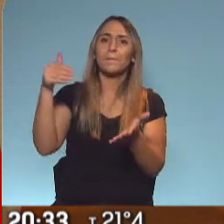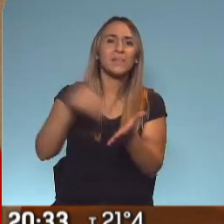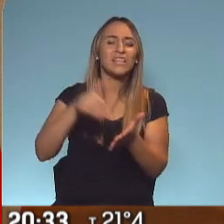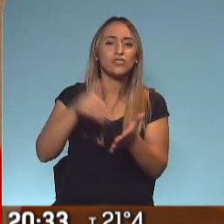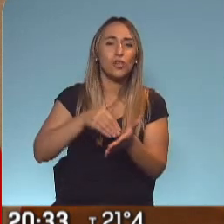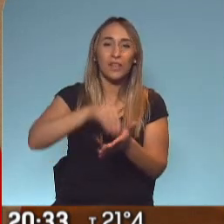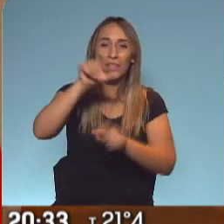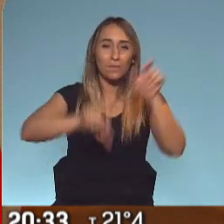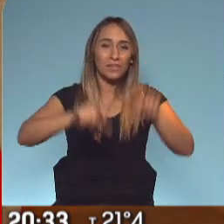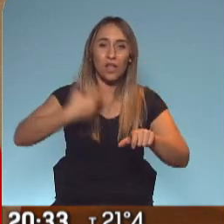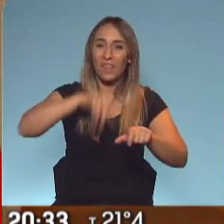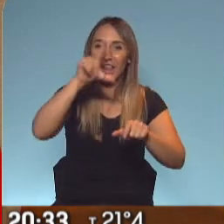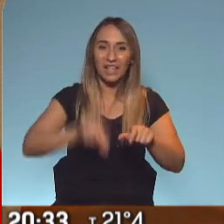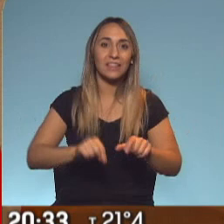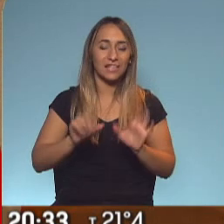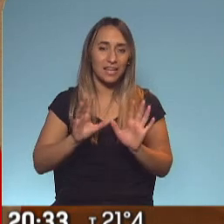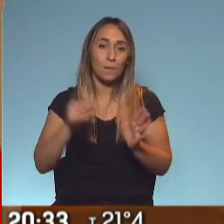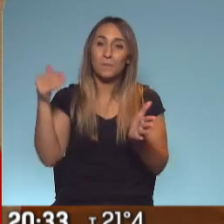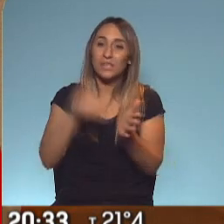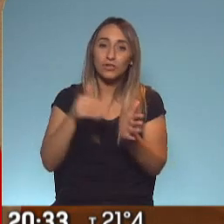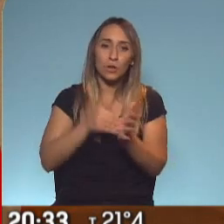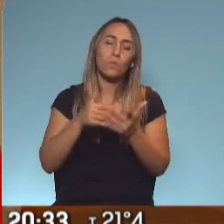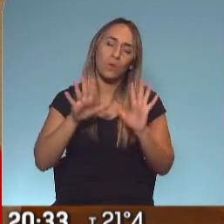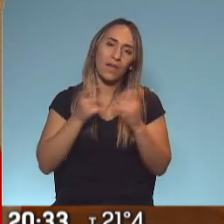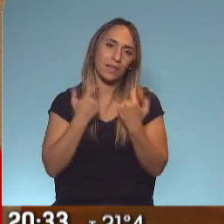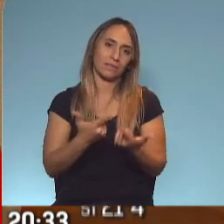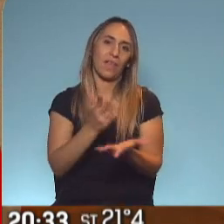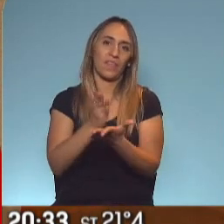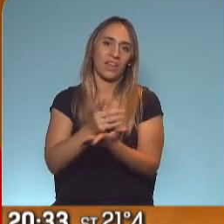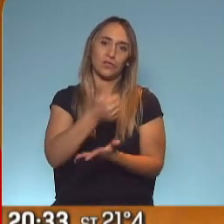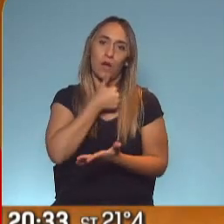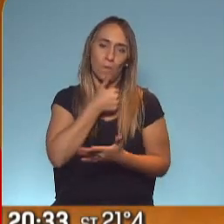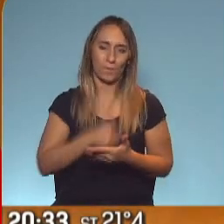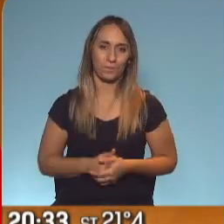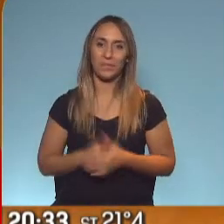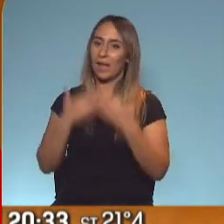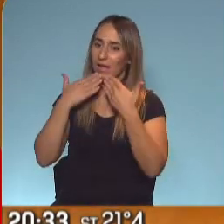de millones de argentinos, por lo menos puedan tener mínimamente ese derecho. Gracias por haber venido, Enrique Gresto. No, gracias a usted.